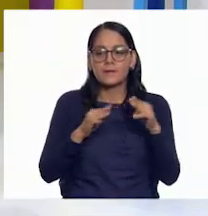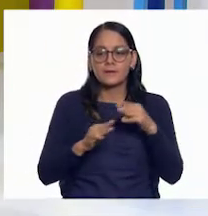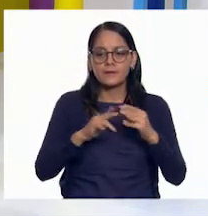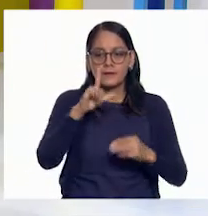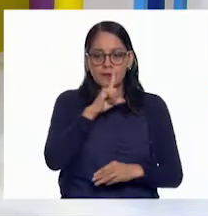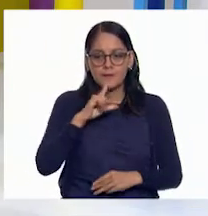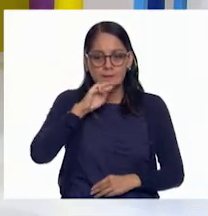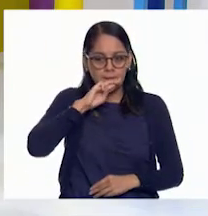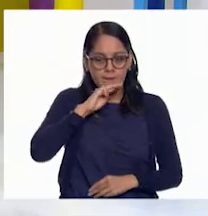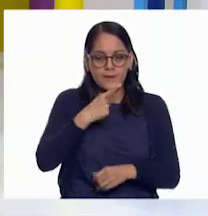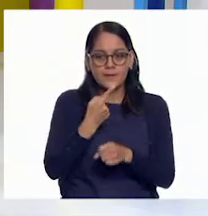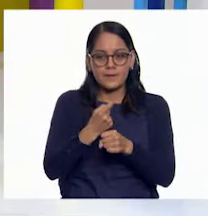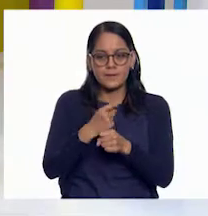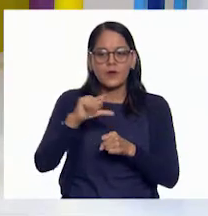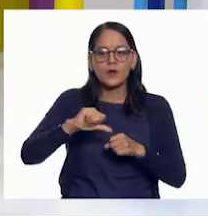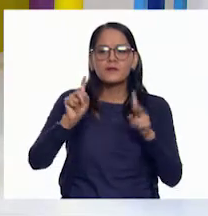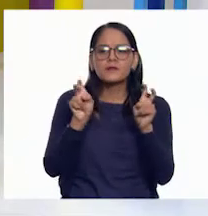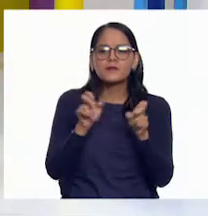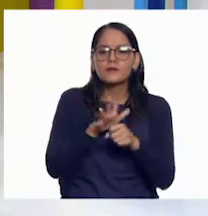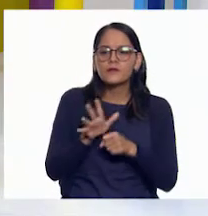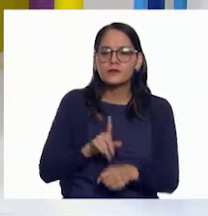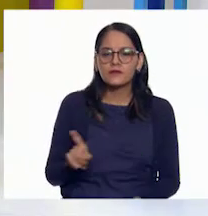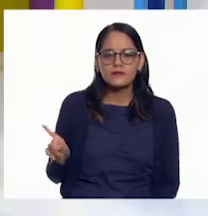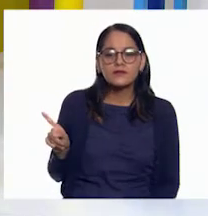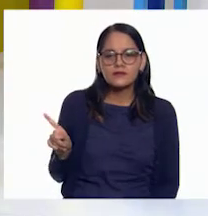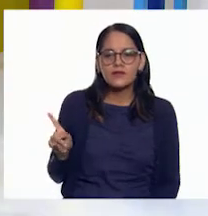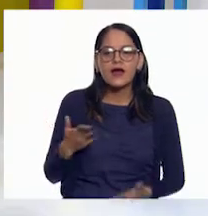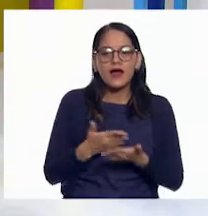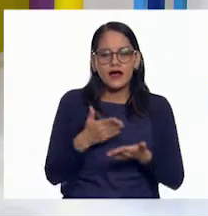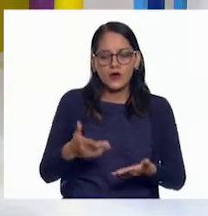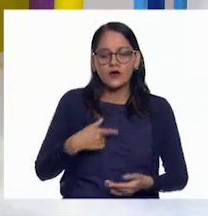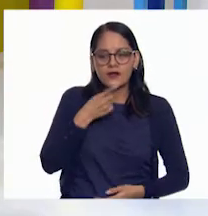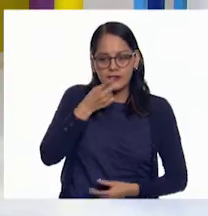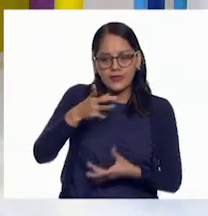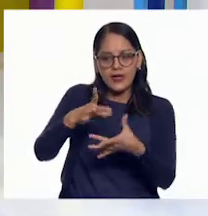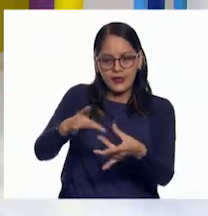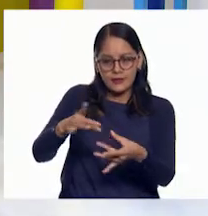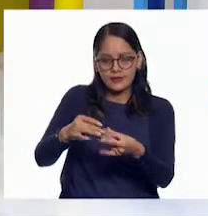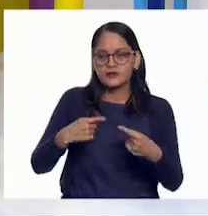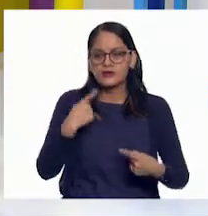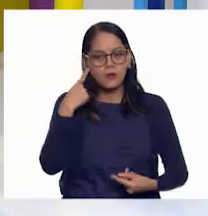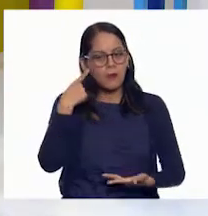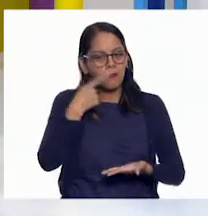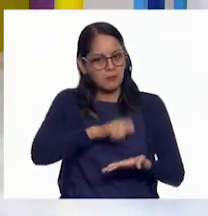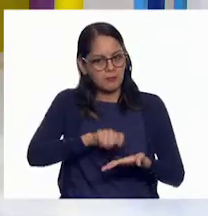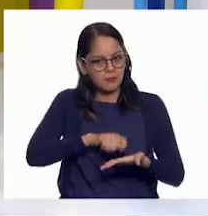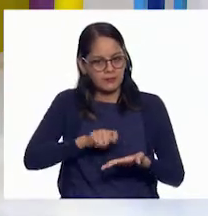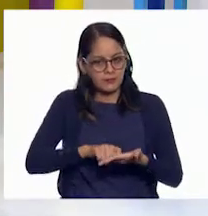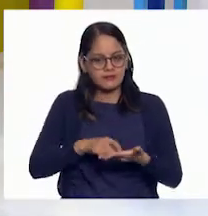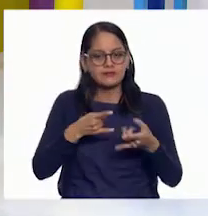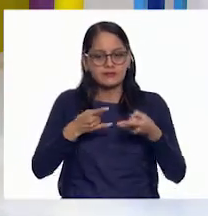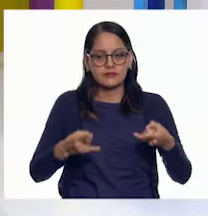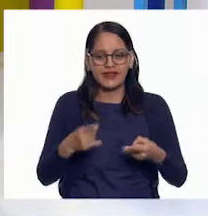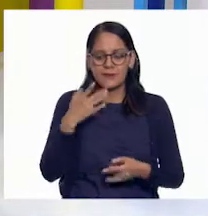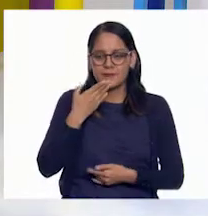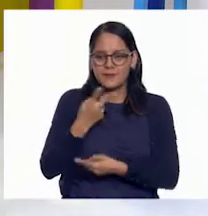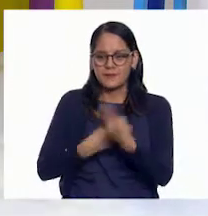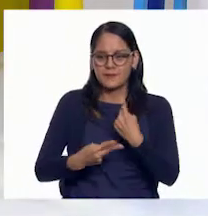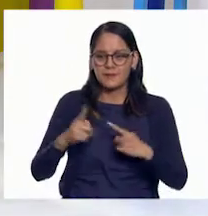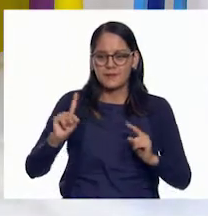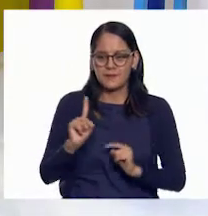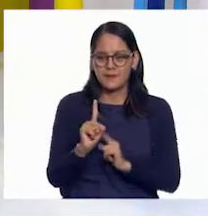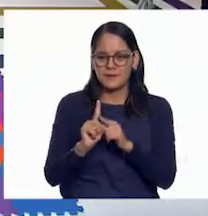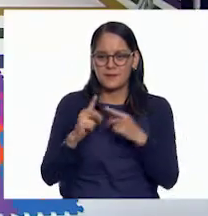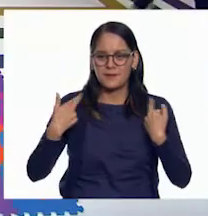de primero con nuestro tema. Y se llama Ahora yo te voy a dictar un cuento. Le damos la bienvenida a la maestra Gaby.